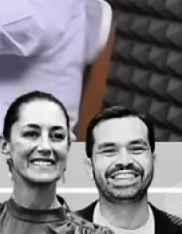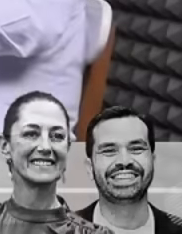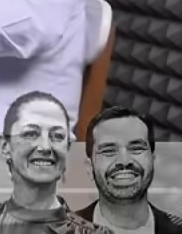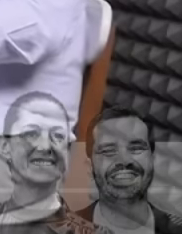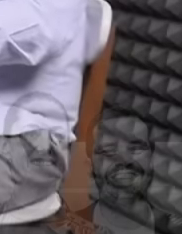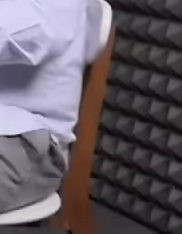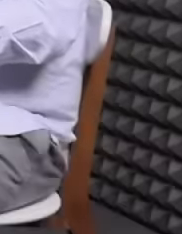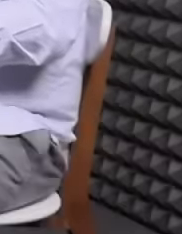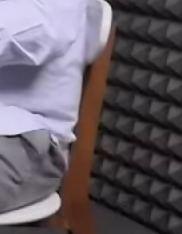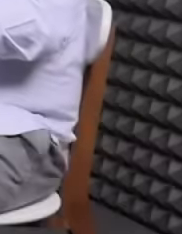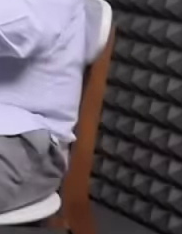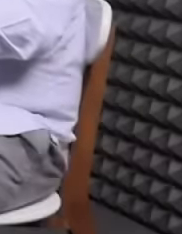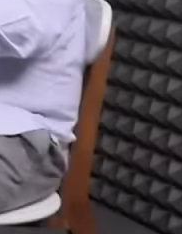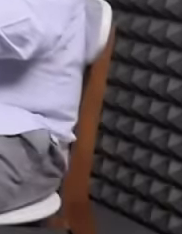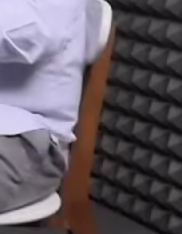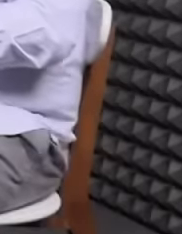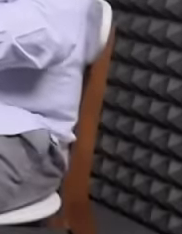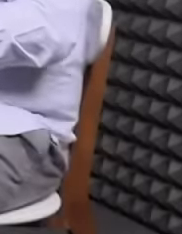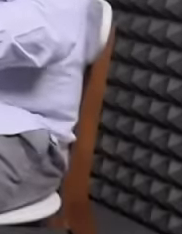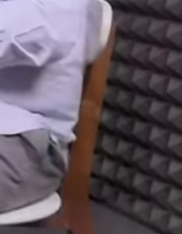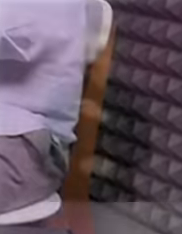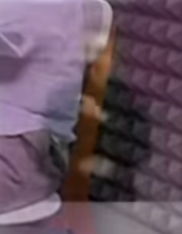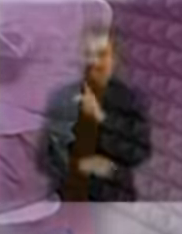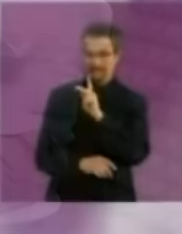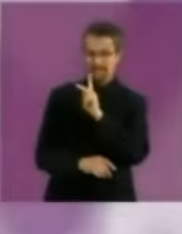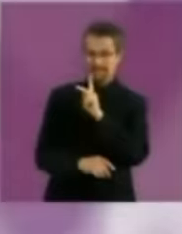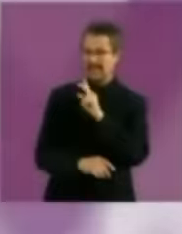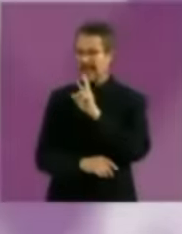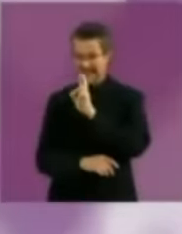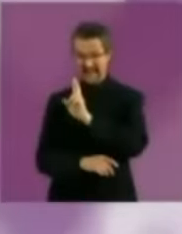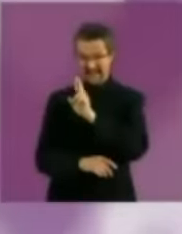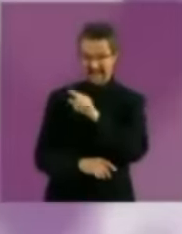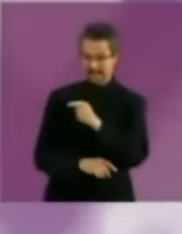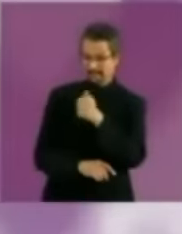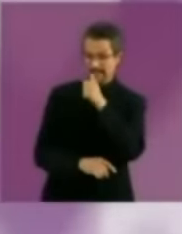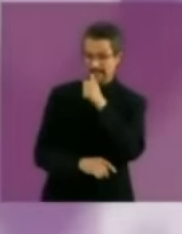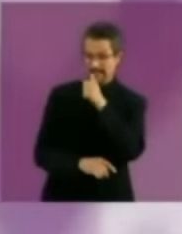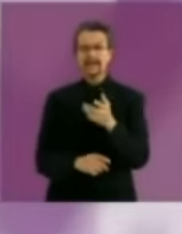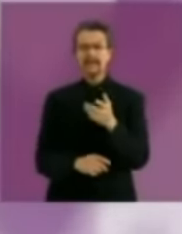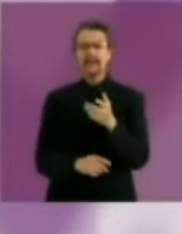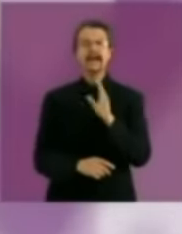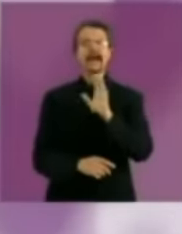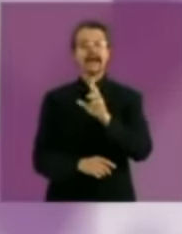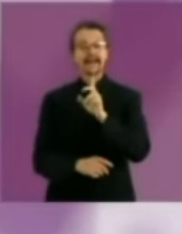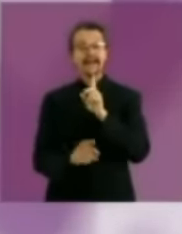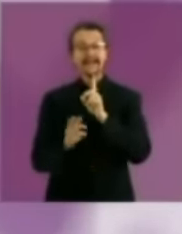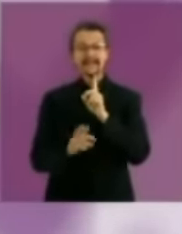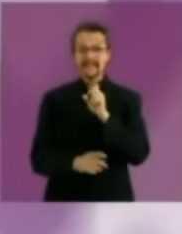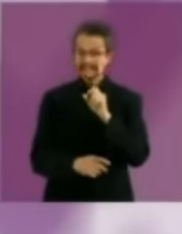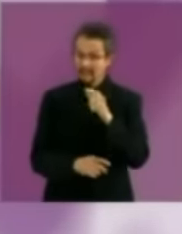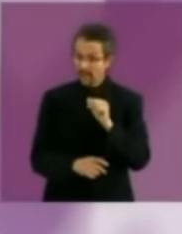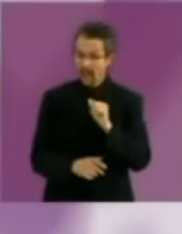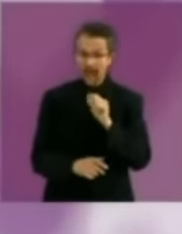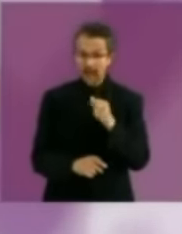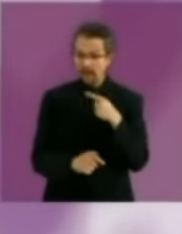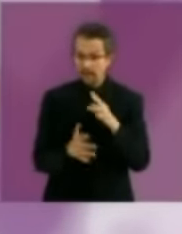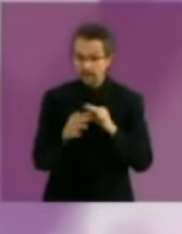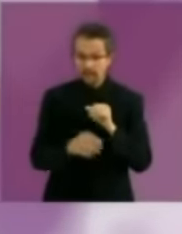este empaque, de esta mercadotecnia política a secas, que no tiene un trasfondo, que no